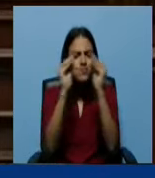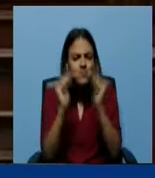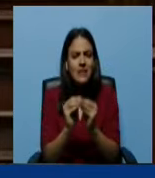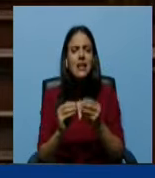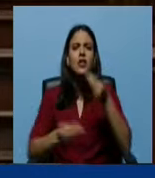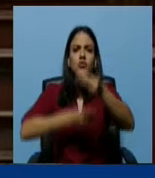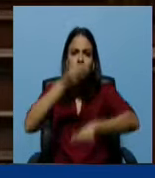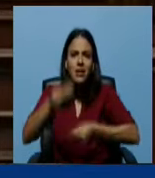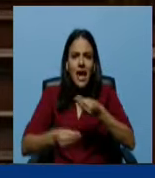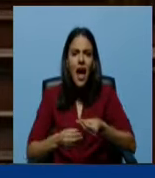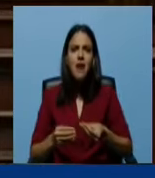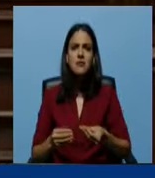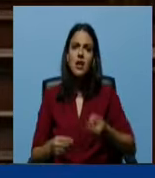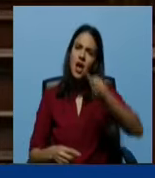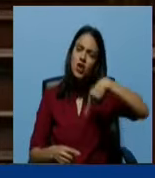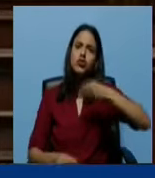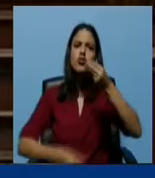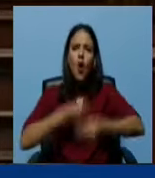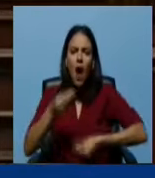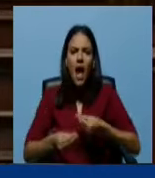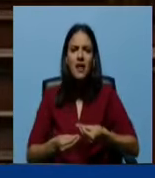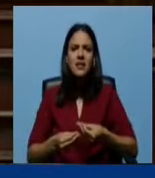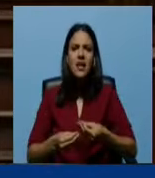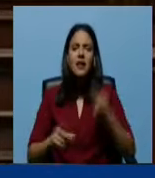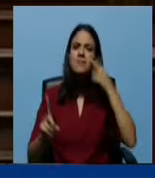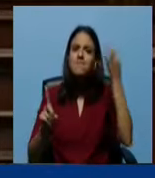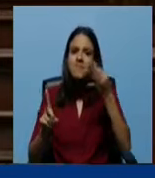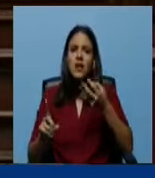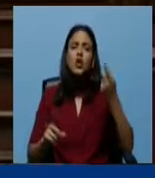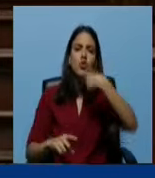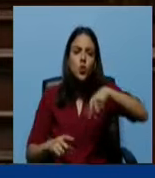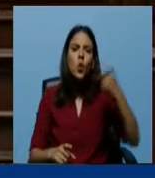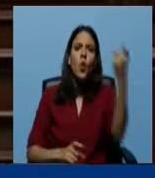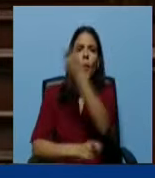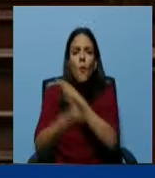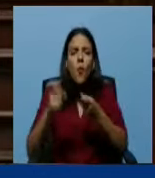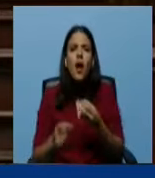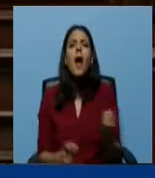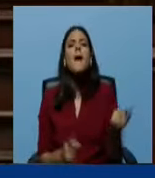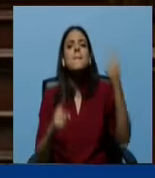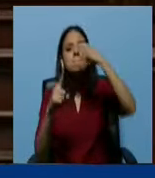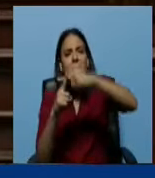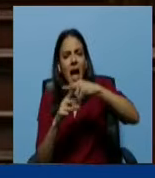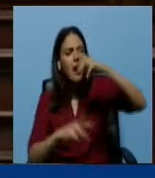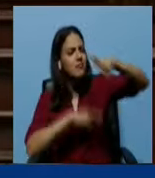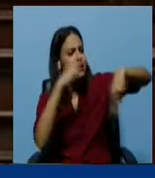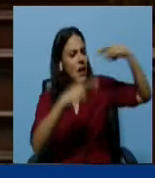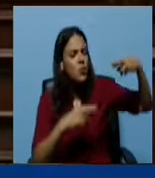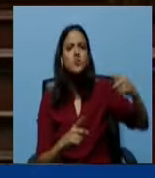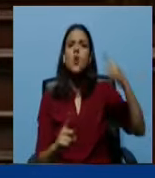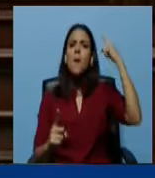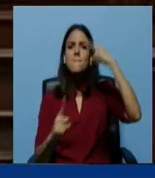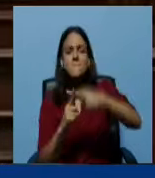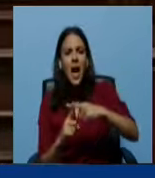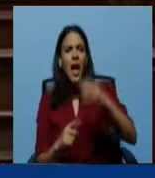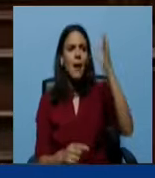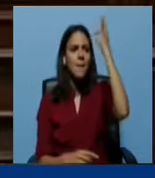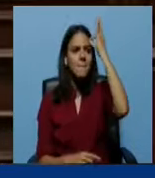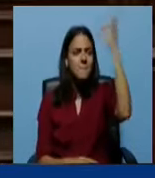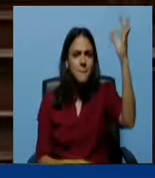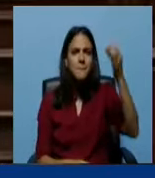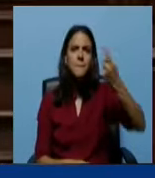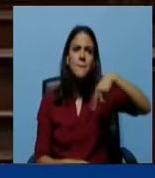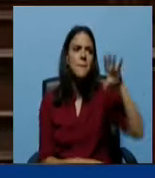Pero hacerlo para que haya más revolución, para que haya más patria, para ser más